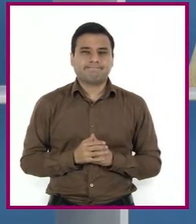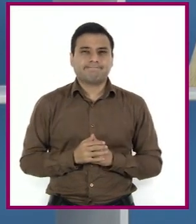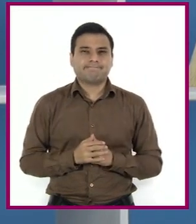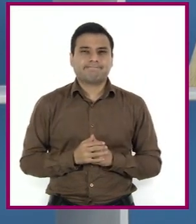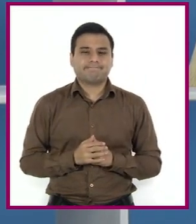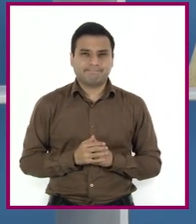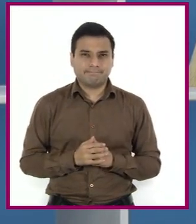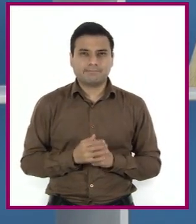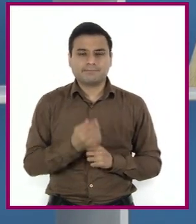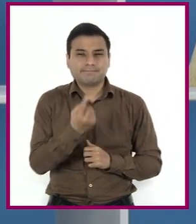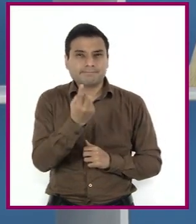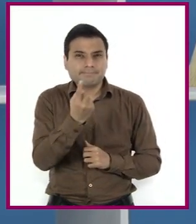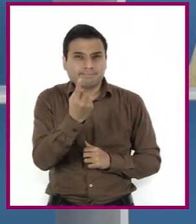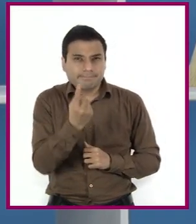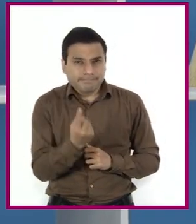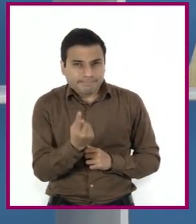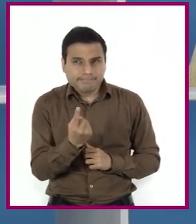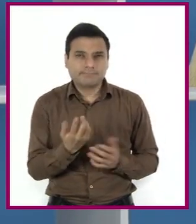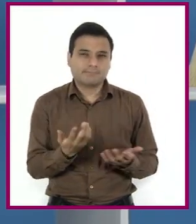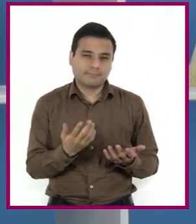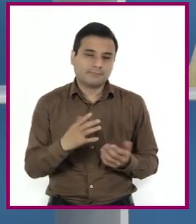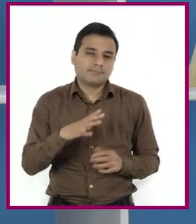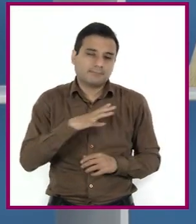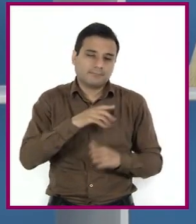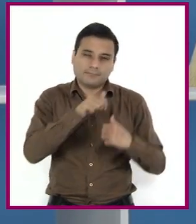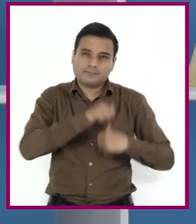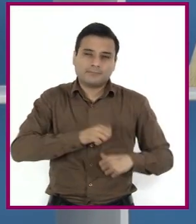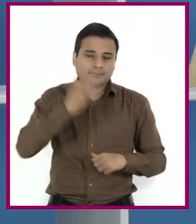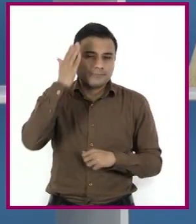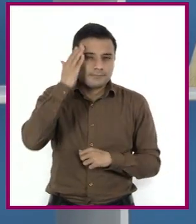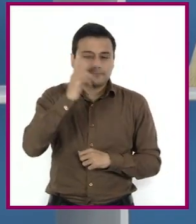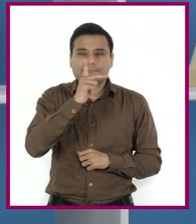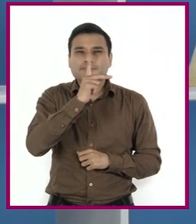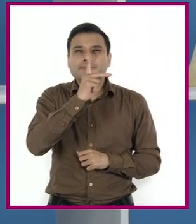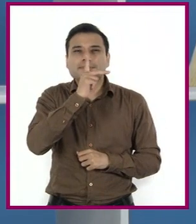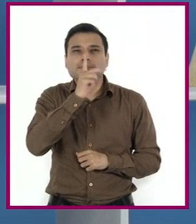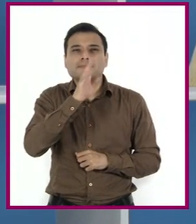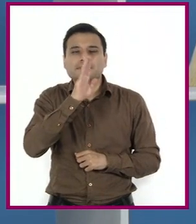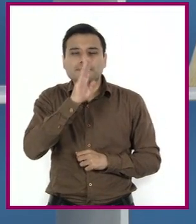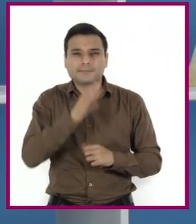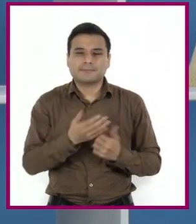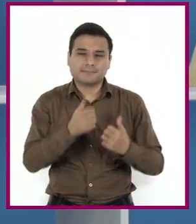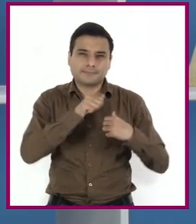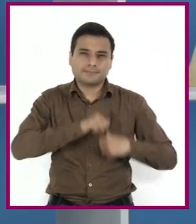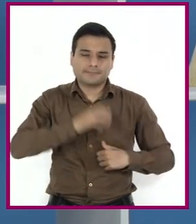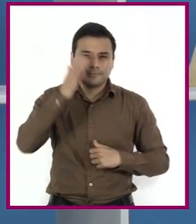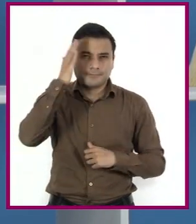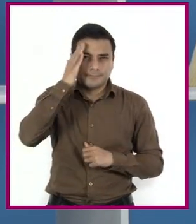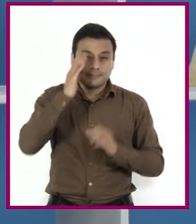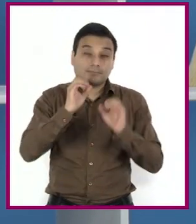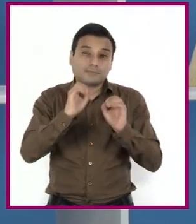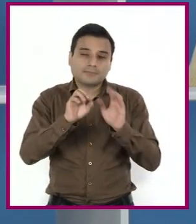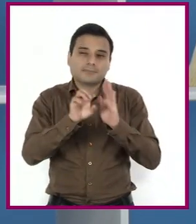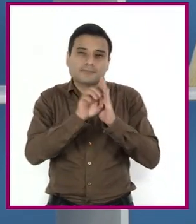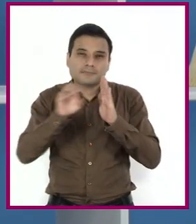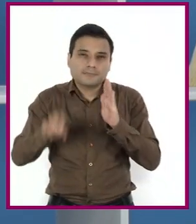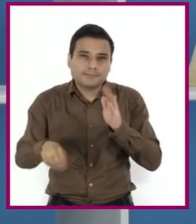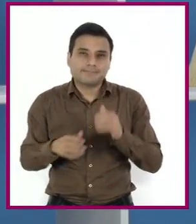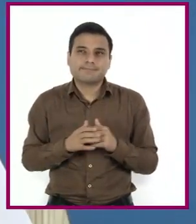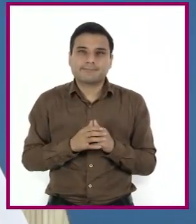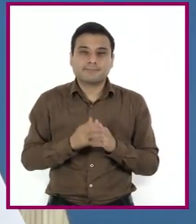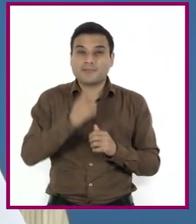muy temprana edad, como con nuestras madres y padres en el ámbito del hogar, o un árbitro o árbitra en el ámbito